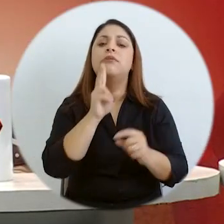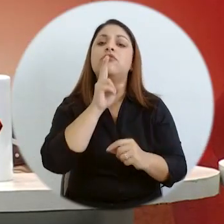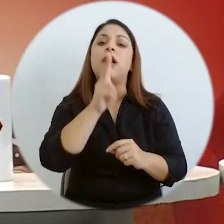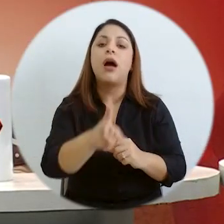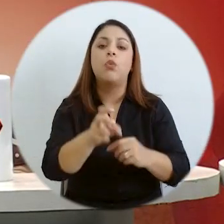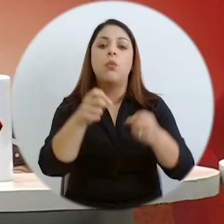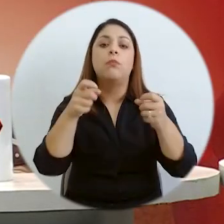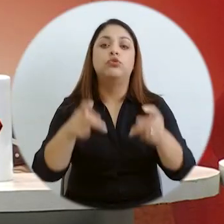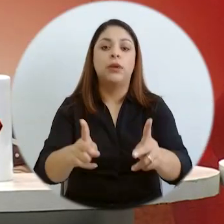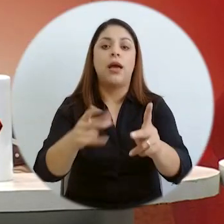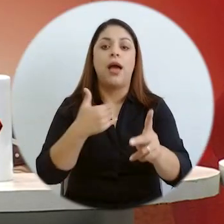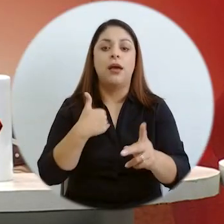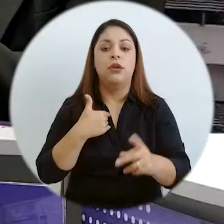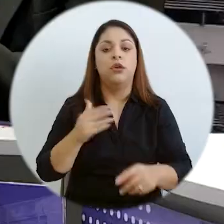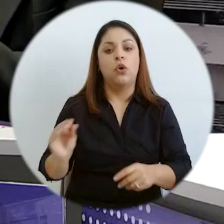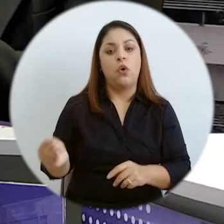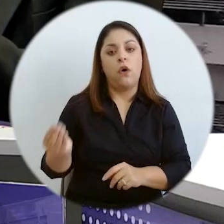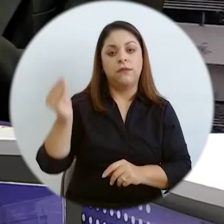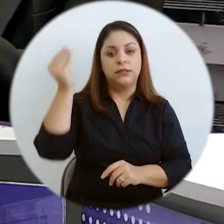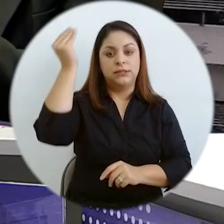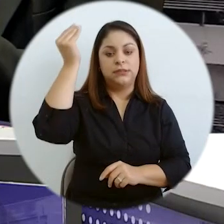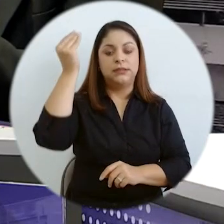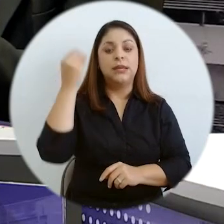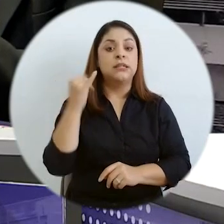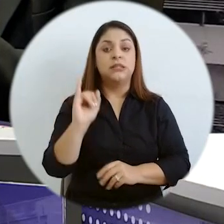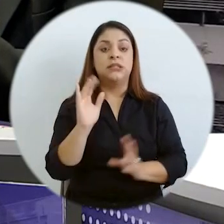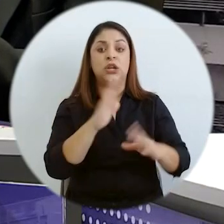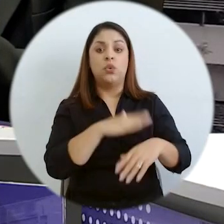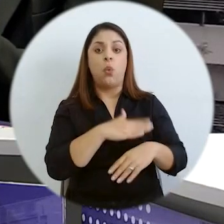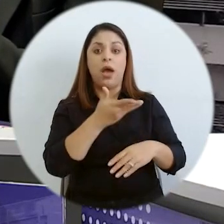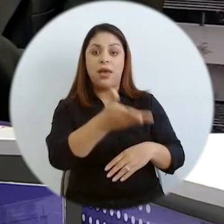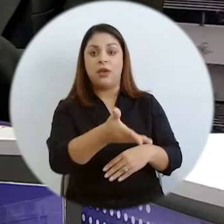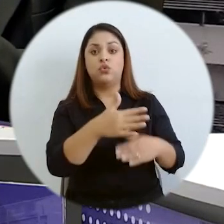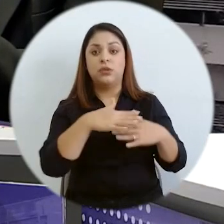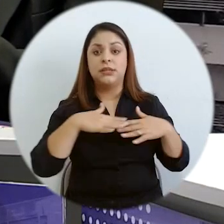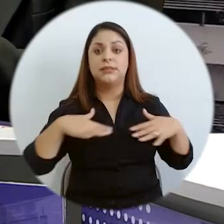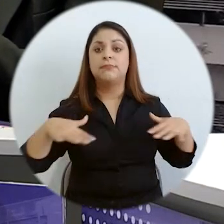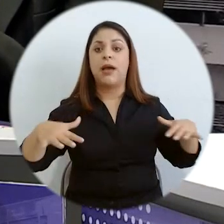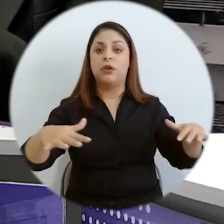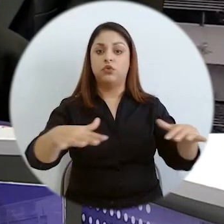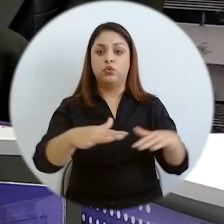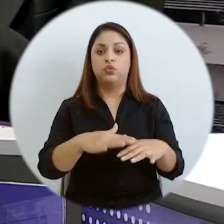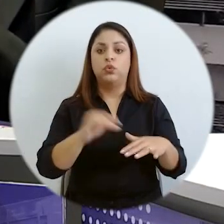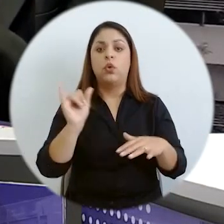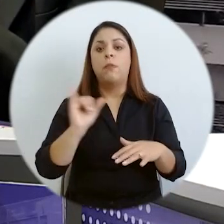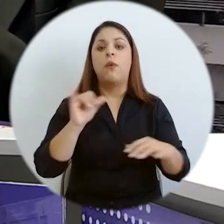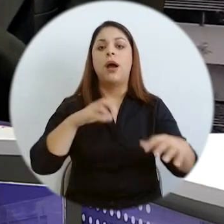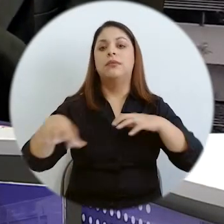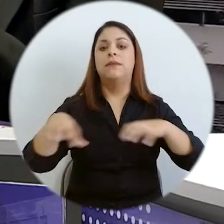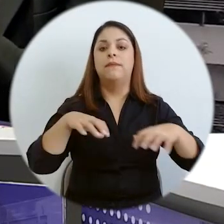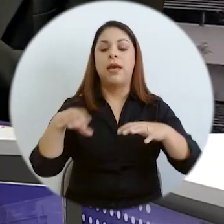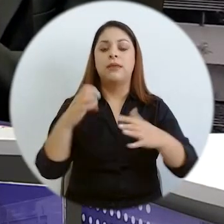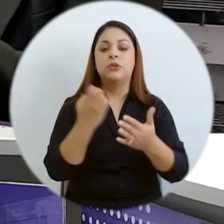los jóvenes y demás? Si no se colocan en estos espacios, en estas actividades